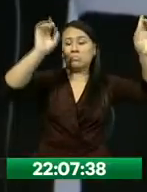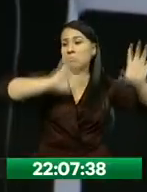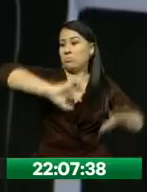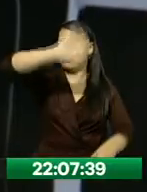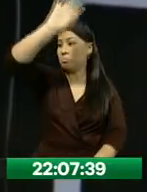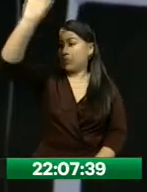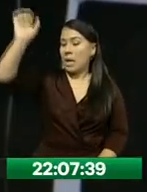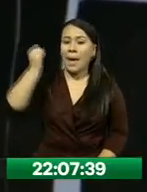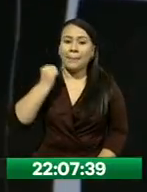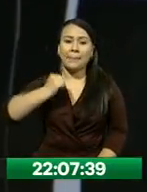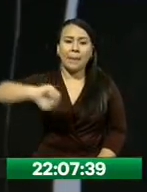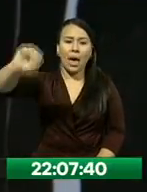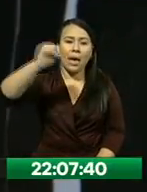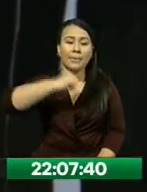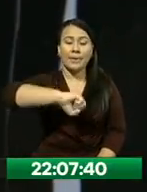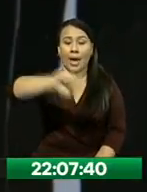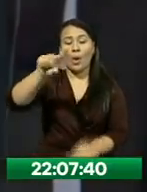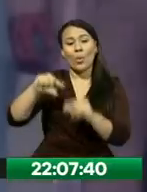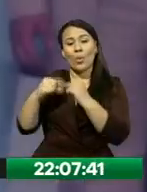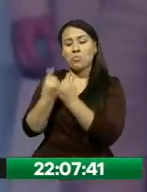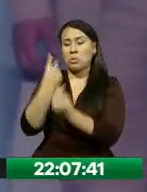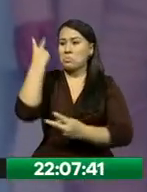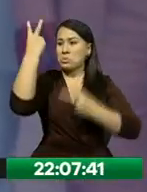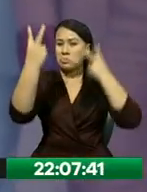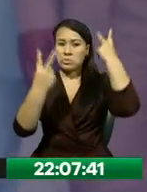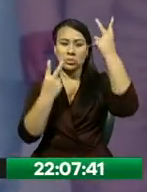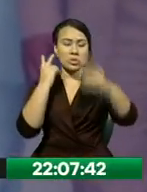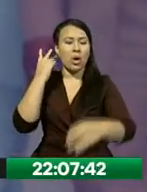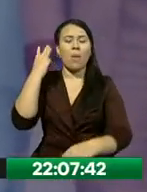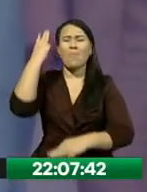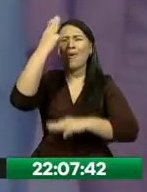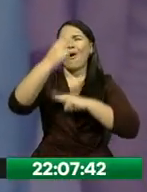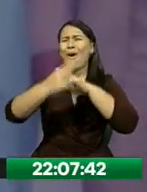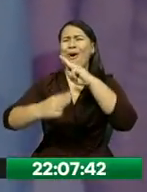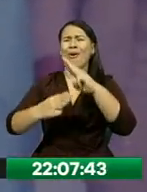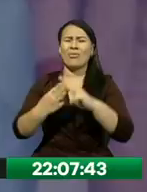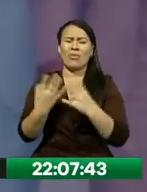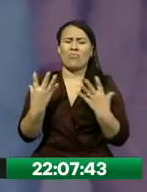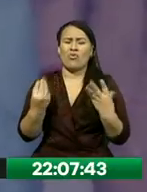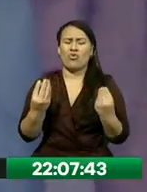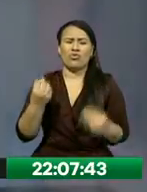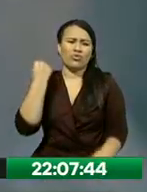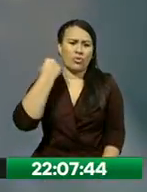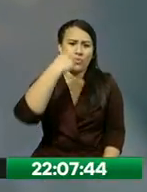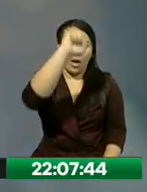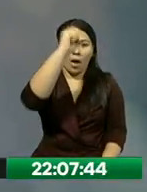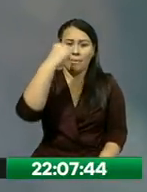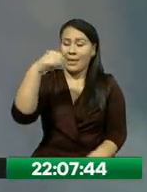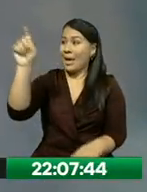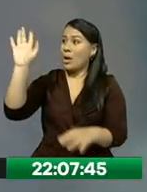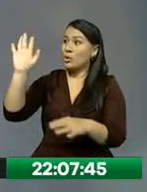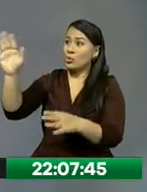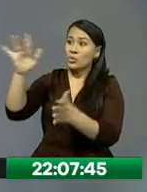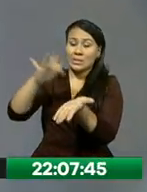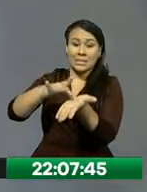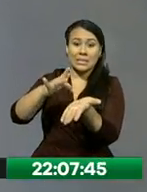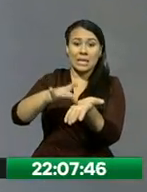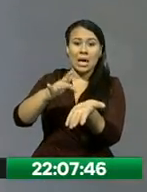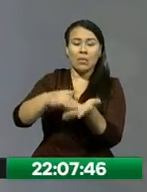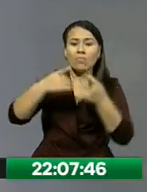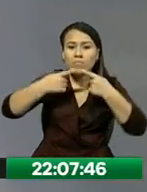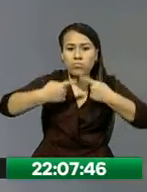Junto a su orquesta, Don Medardo recorrió el mundo entero en innumerables giras y realizó la producción discográfica de